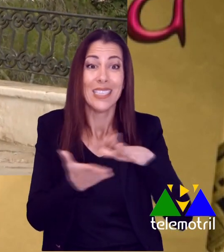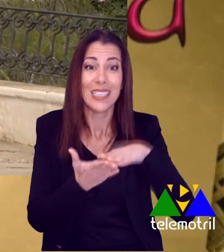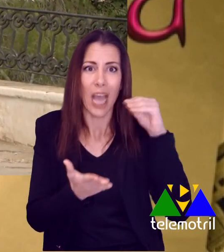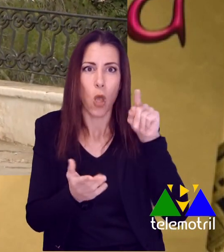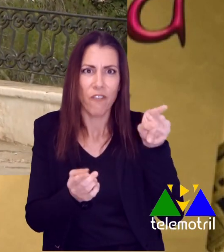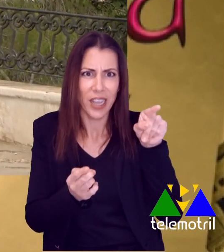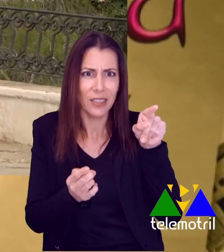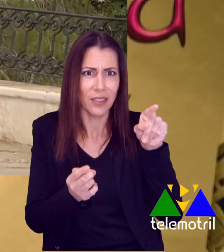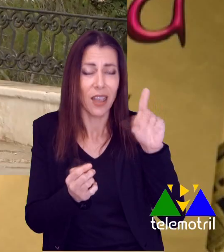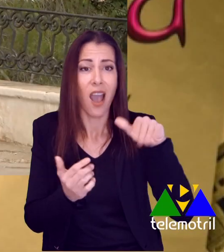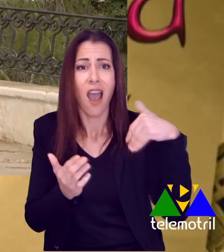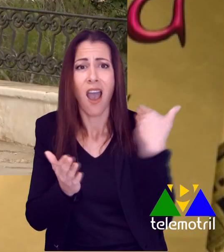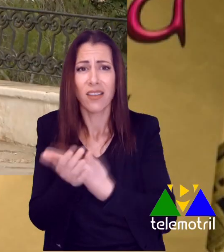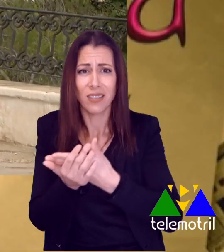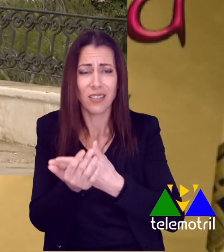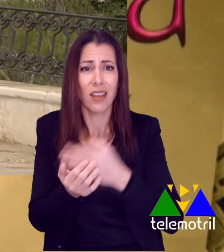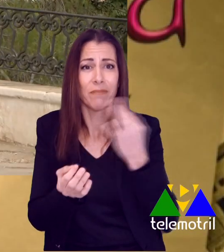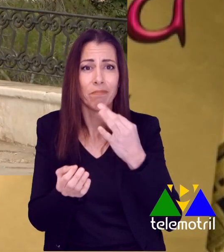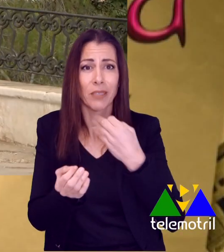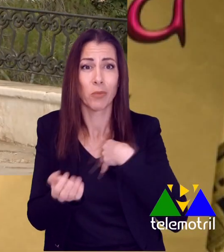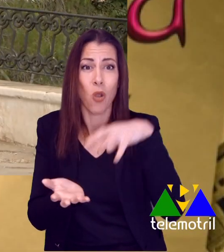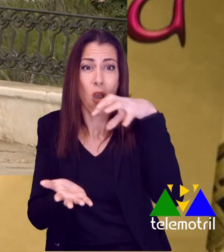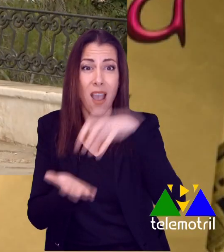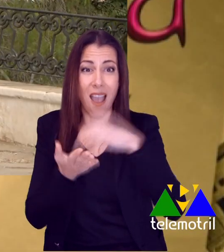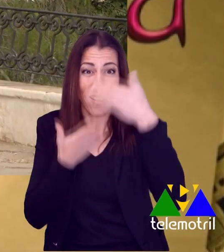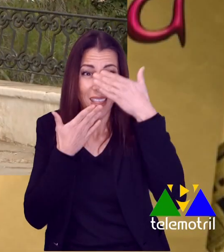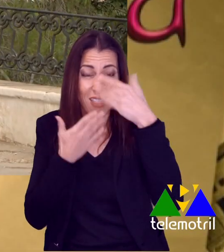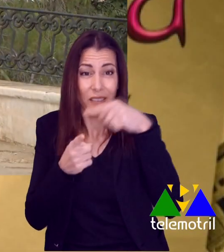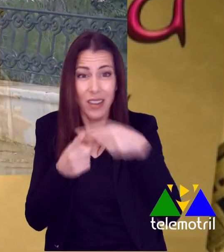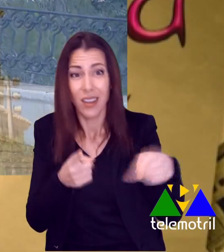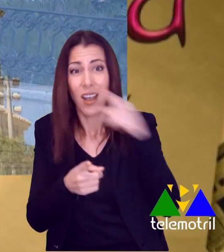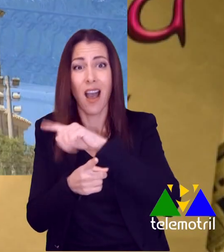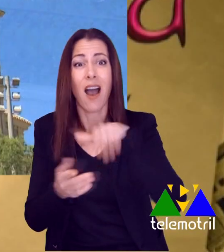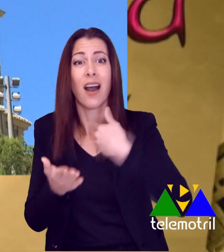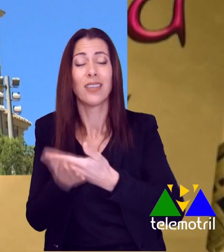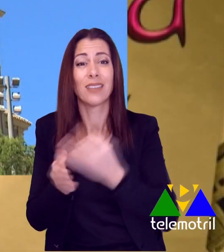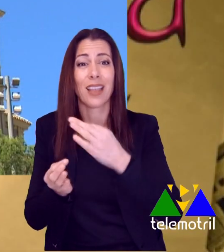Salobreña a la Alcazaba, y la Alcazaba hasta el Cabo Sacratí.